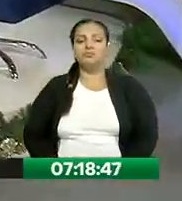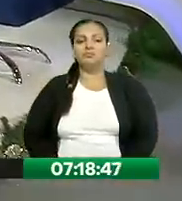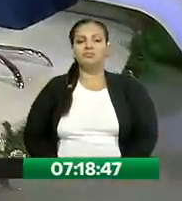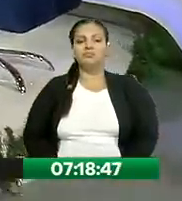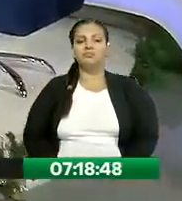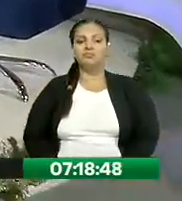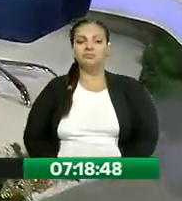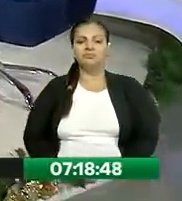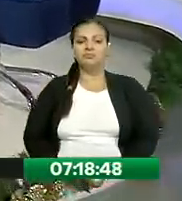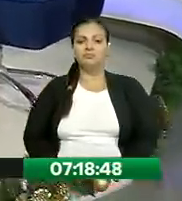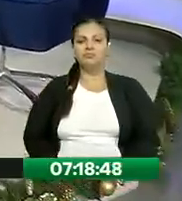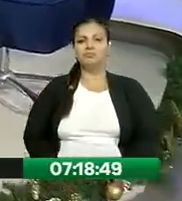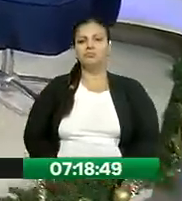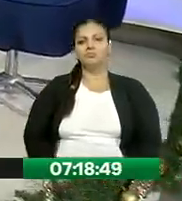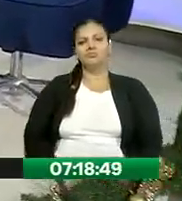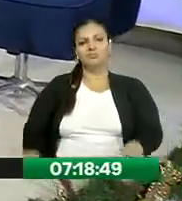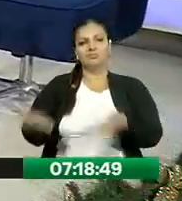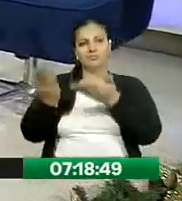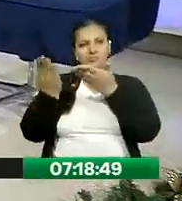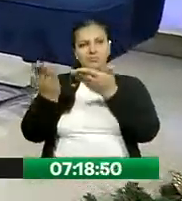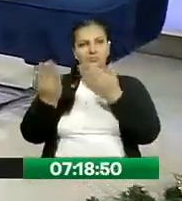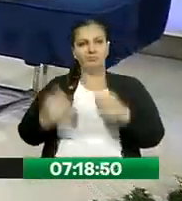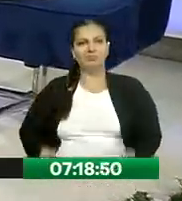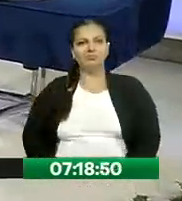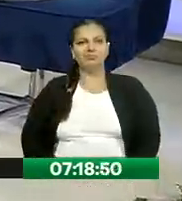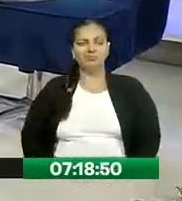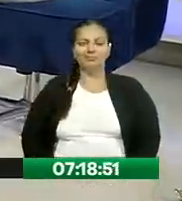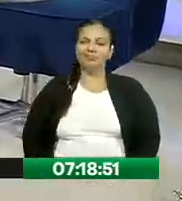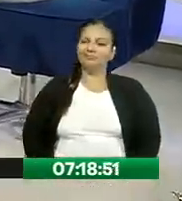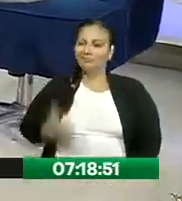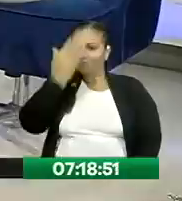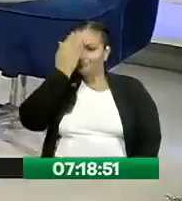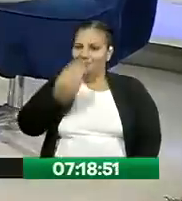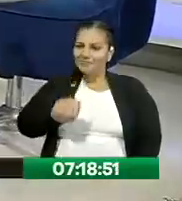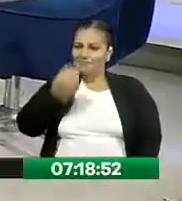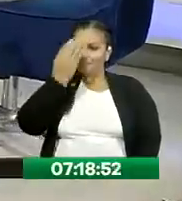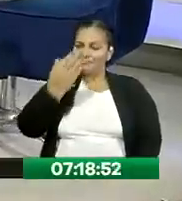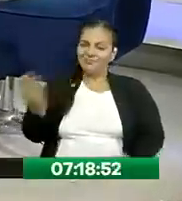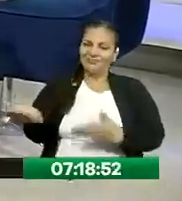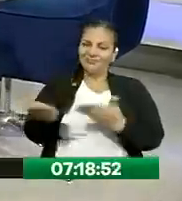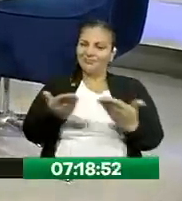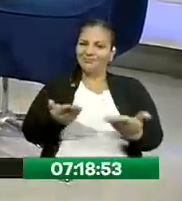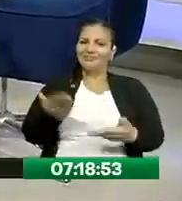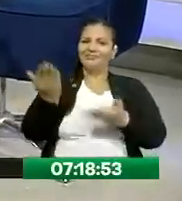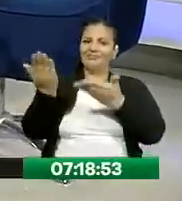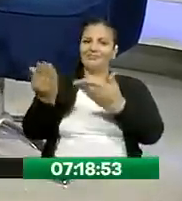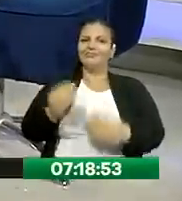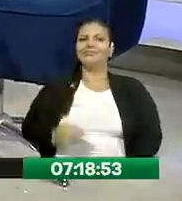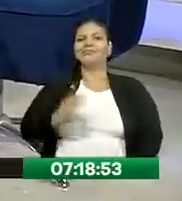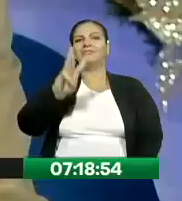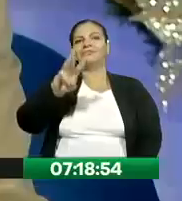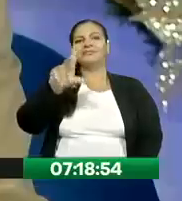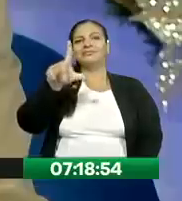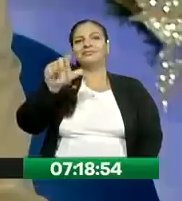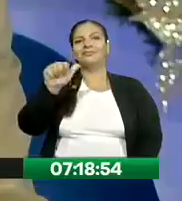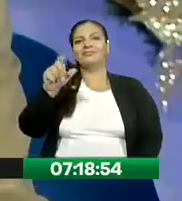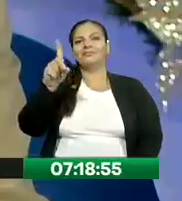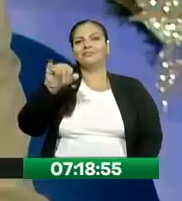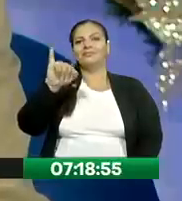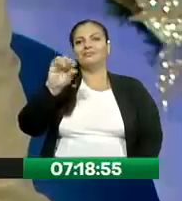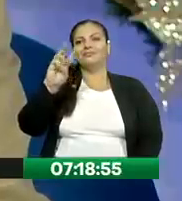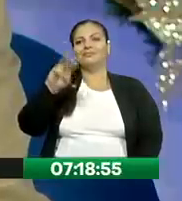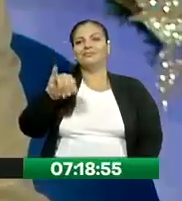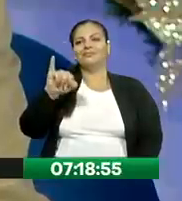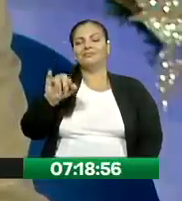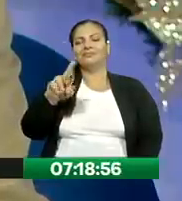Amables televidentes, y tal como lo habíamos anunciado, damos la cordial bienvenida en nuestros estudios en vivo al doctor Vladimiro Álvarez Grau,